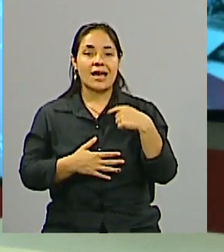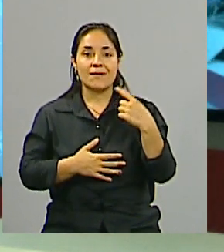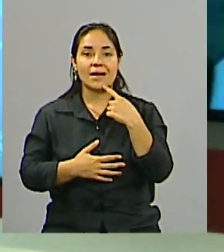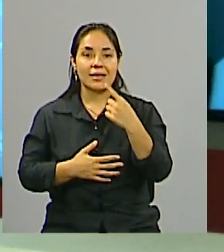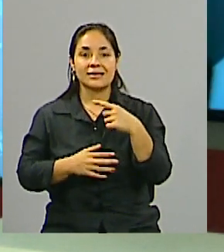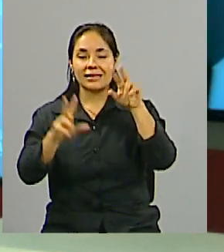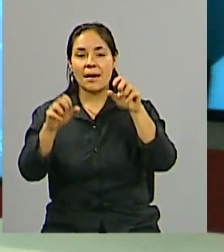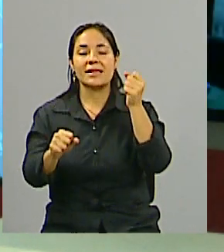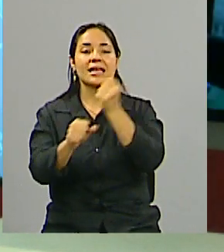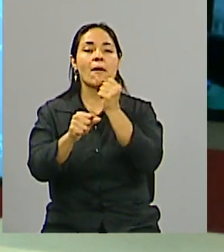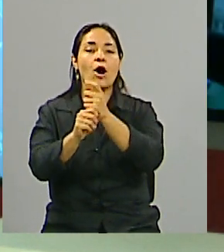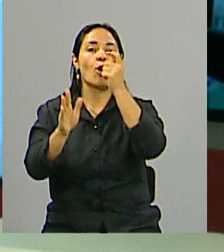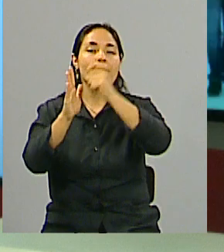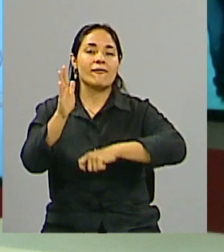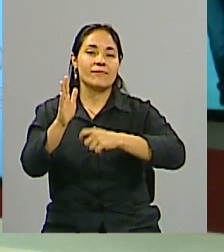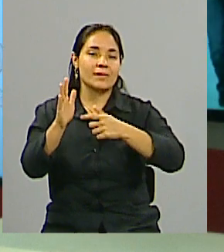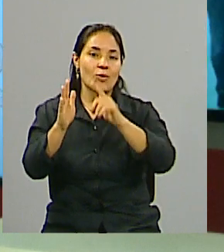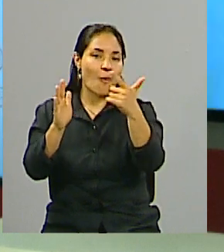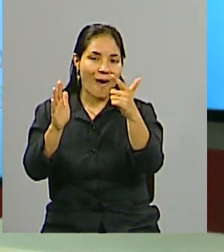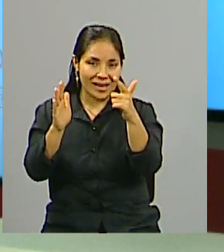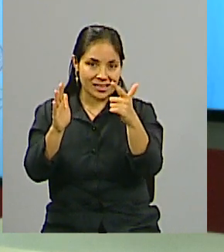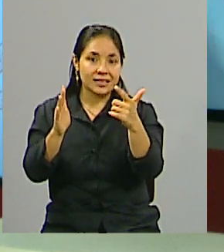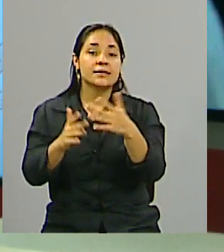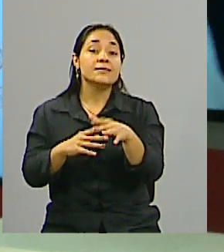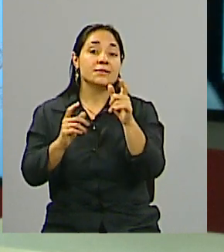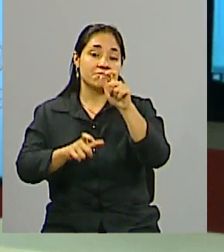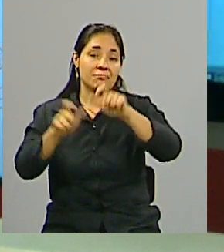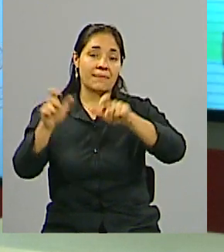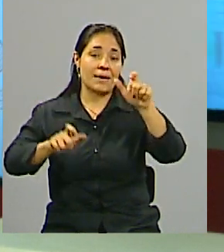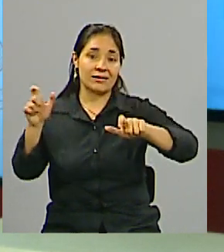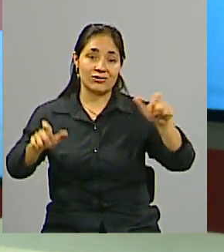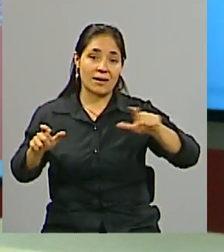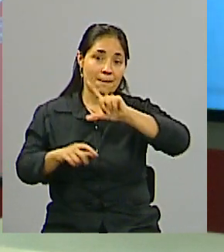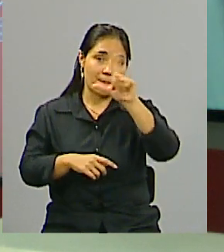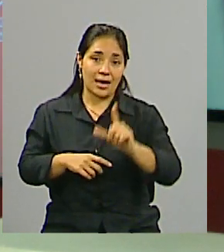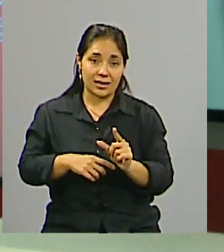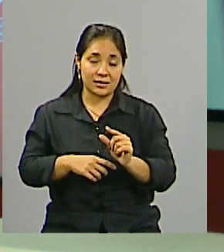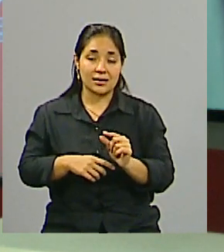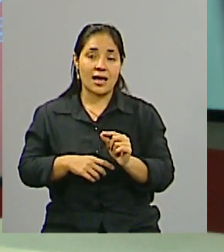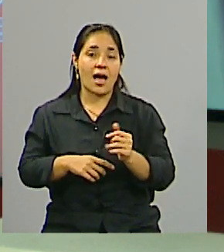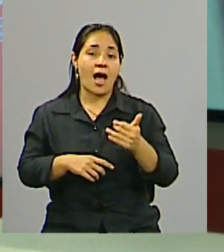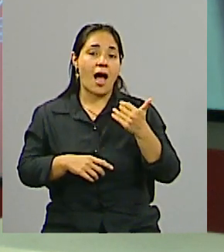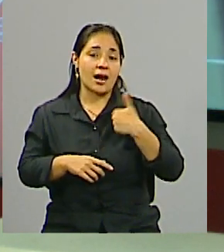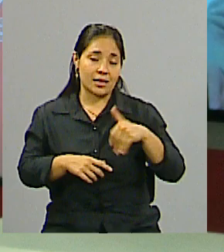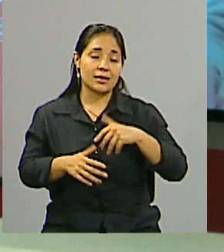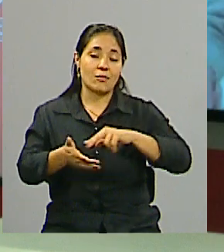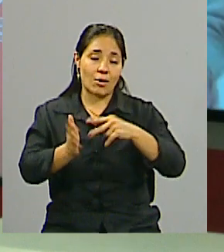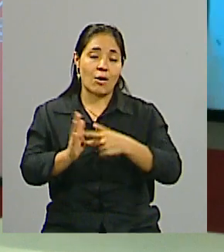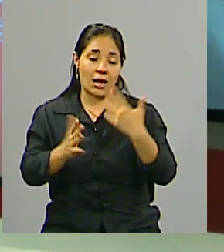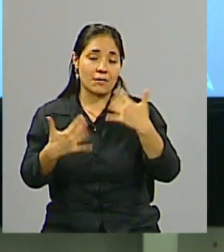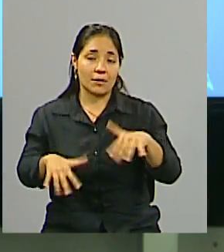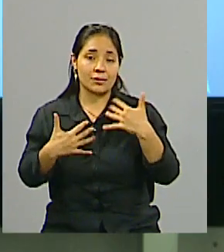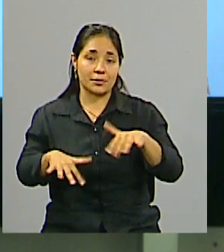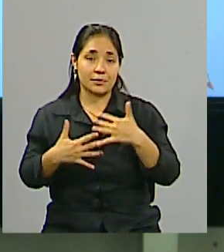trabajo en negro, que es un gran problema para este país, pero también convengamos que a veces hay